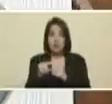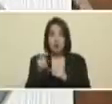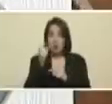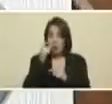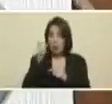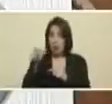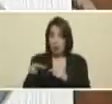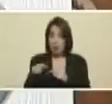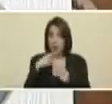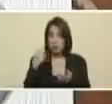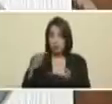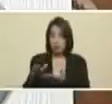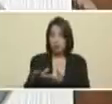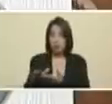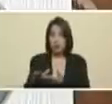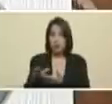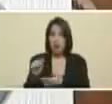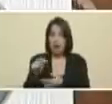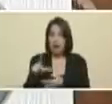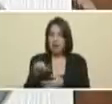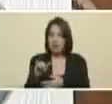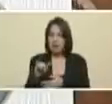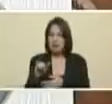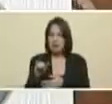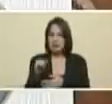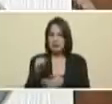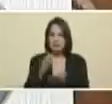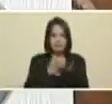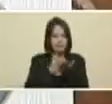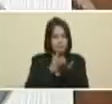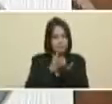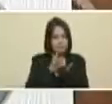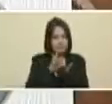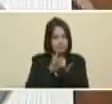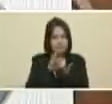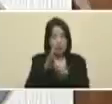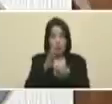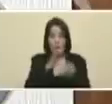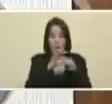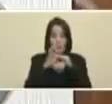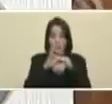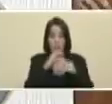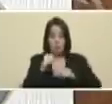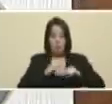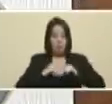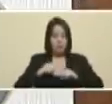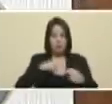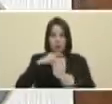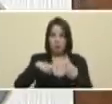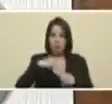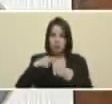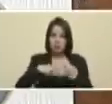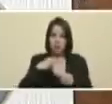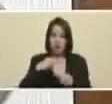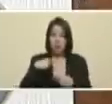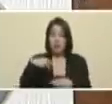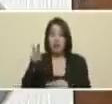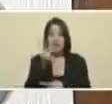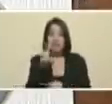Rodríguez, dentro de su pregonar de un nuevo movimiento unitario, revolucionario,